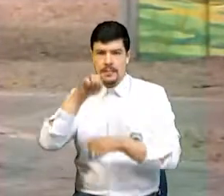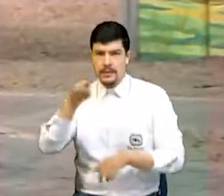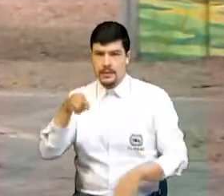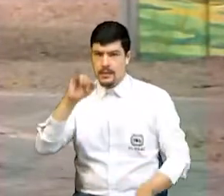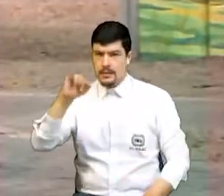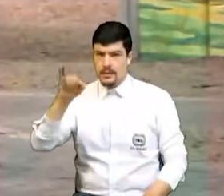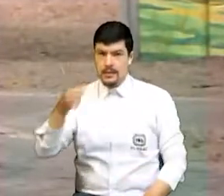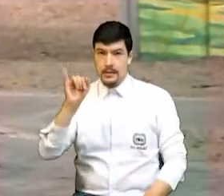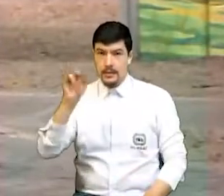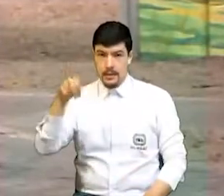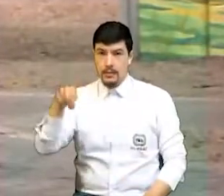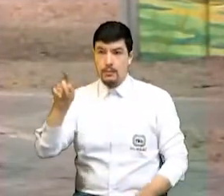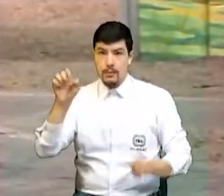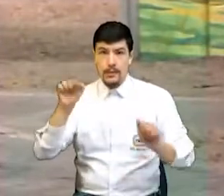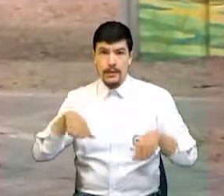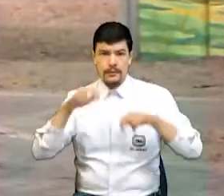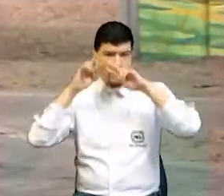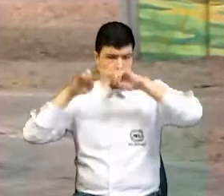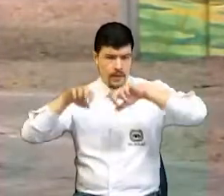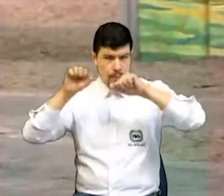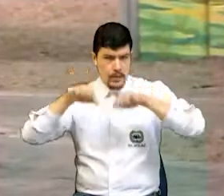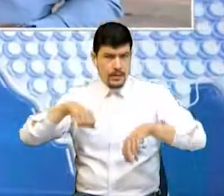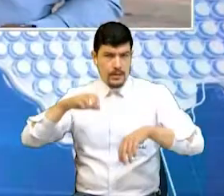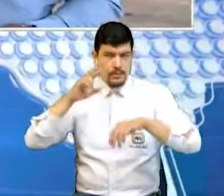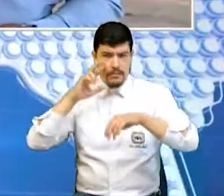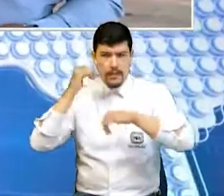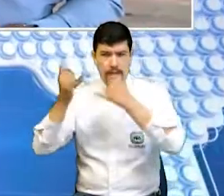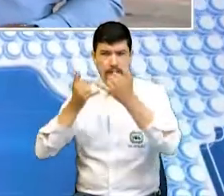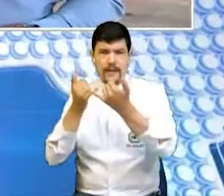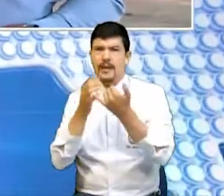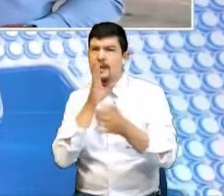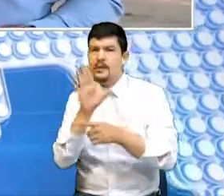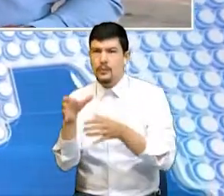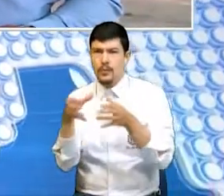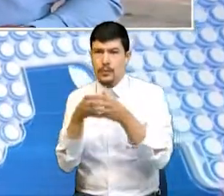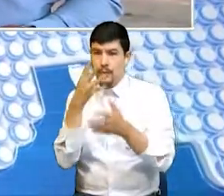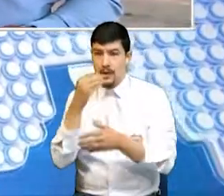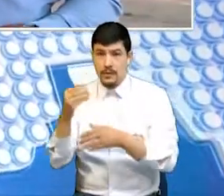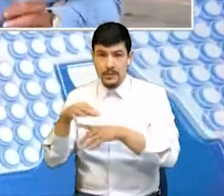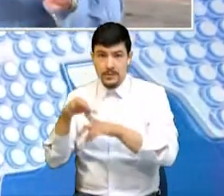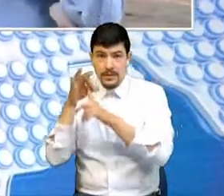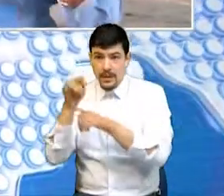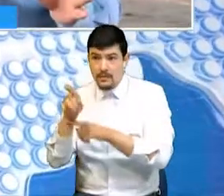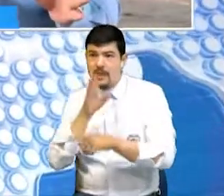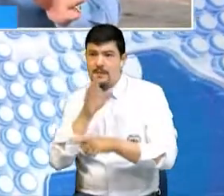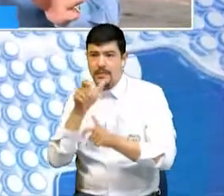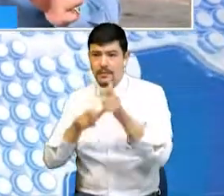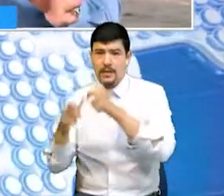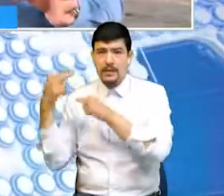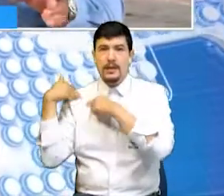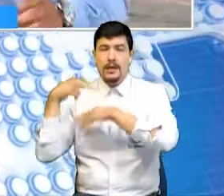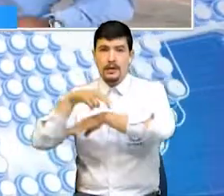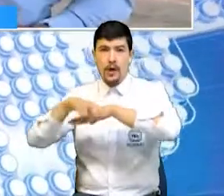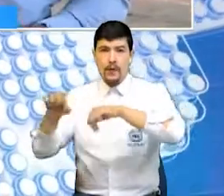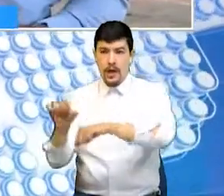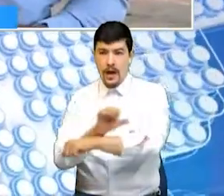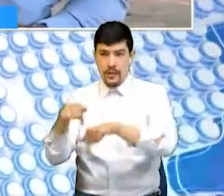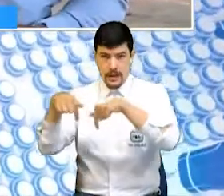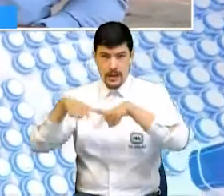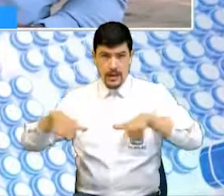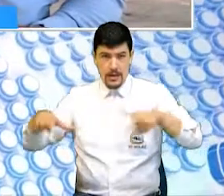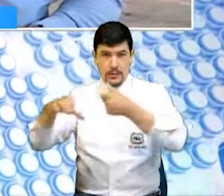poder investigarlos y desarticular a esta banda específicamente a los que han cometido los hurtos a vehículos acá en esta zona de frontera